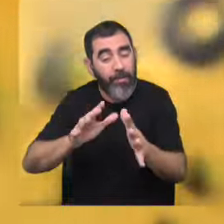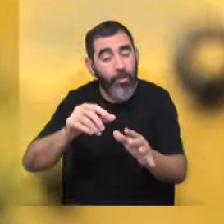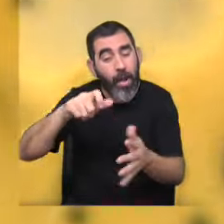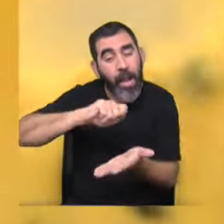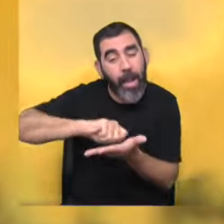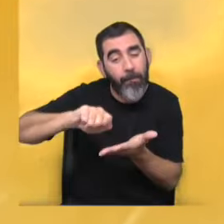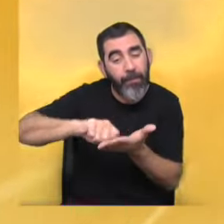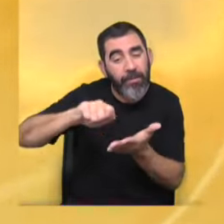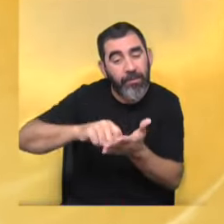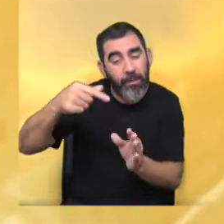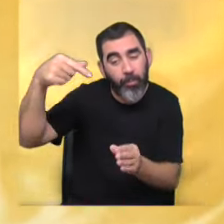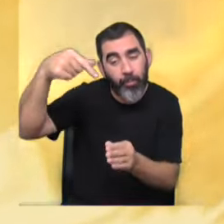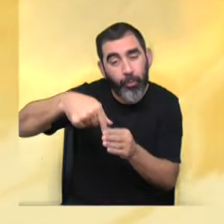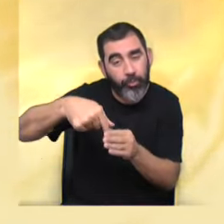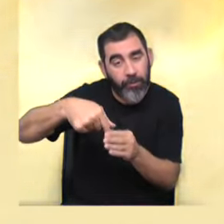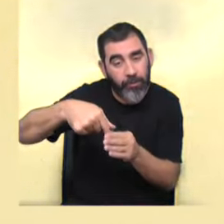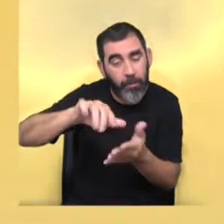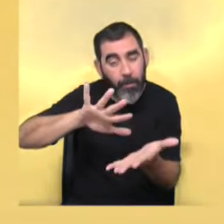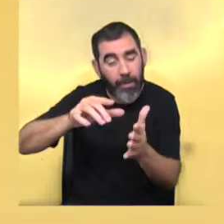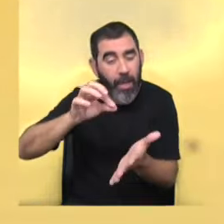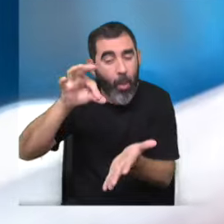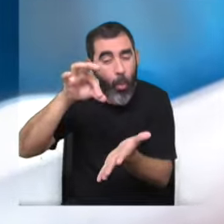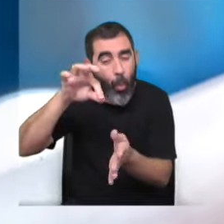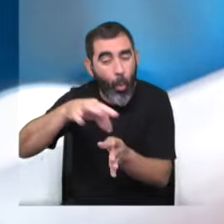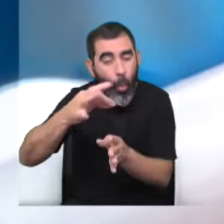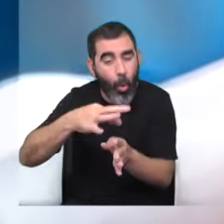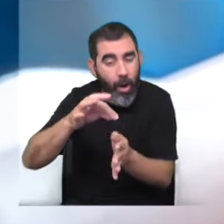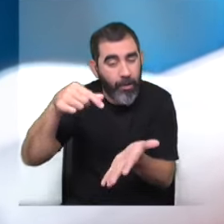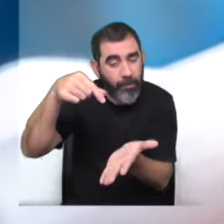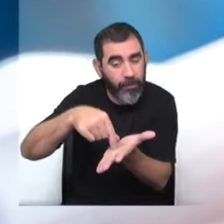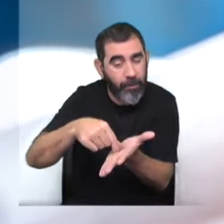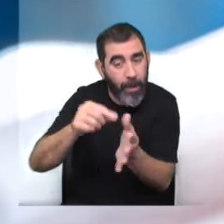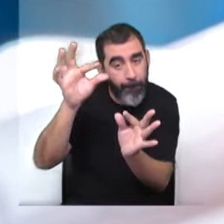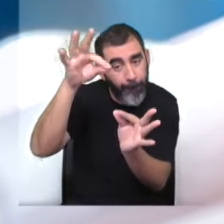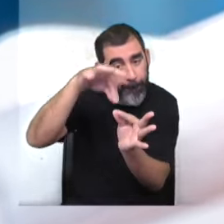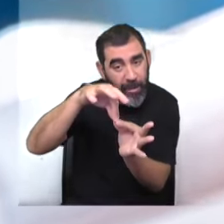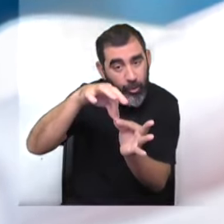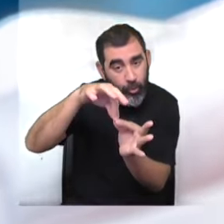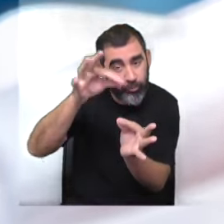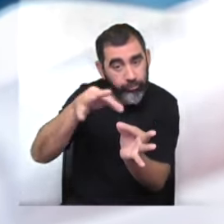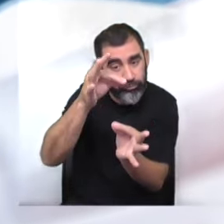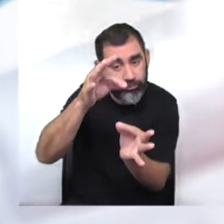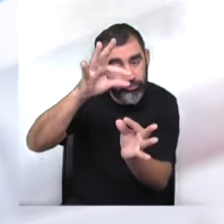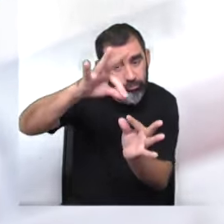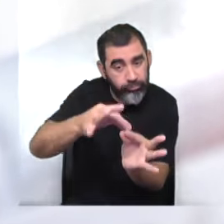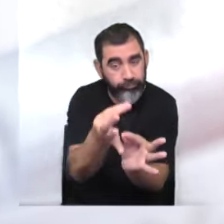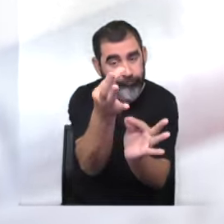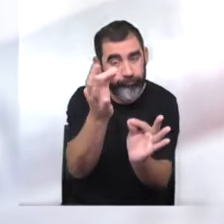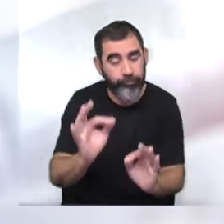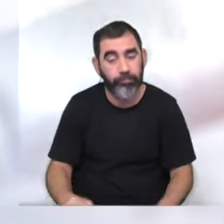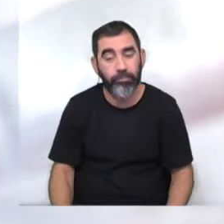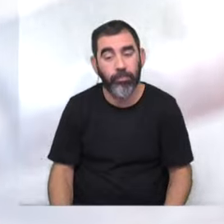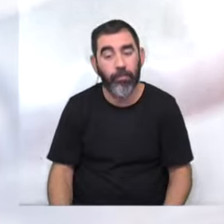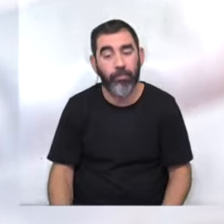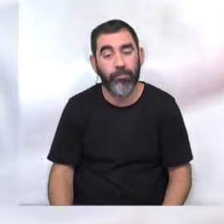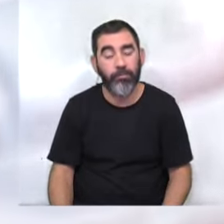lapicera que tiene una punta estéril, similar a una aguja, donde nosotros ponemos el folículo dentro de esa aguja y la implantamos en la